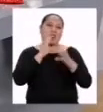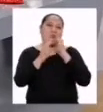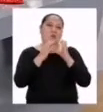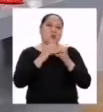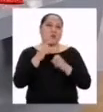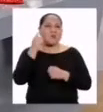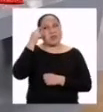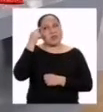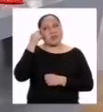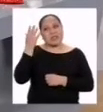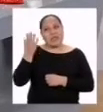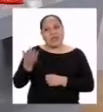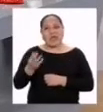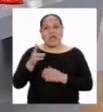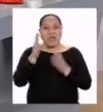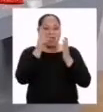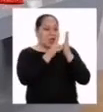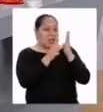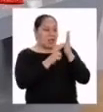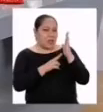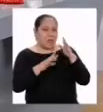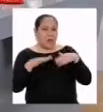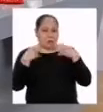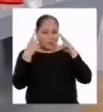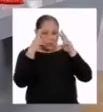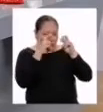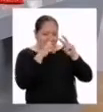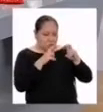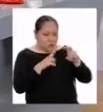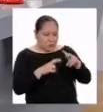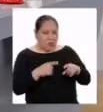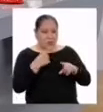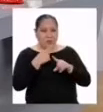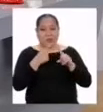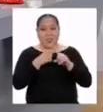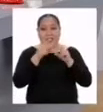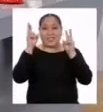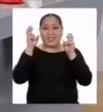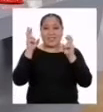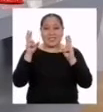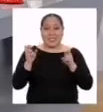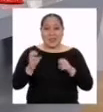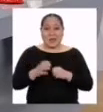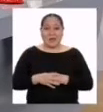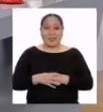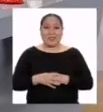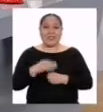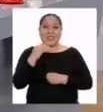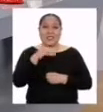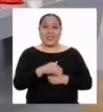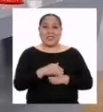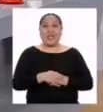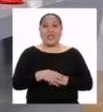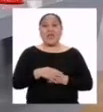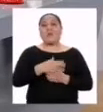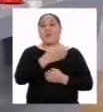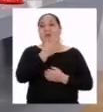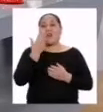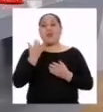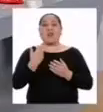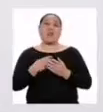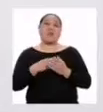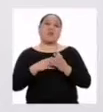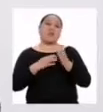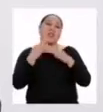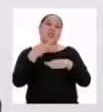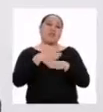porque creo que a través de la lectura podemos explorar una serie de temáticas mientras desarrollamos nuestras capacidades